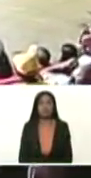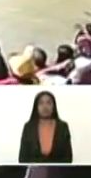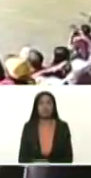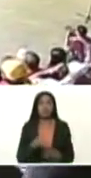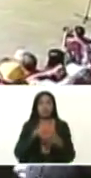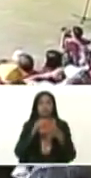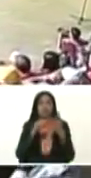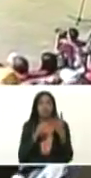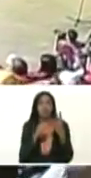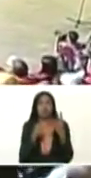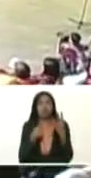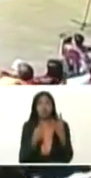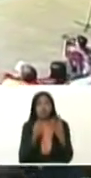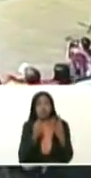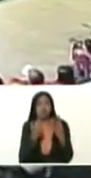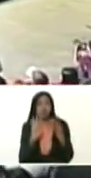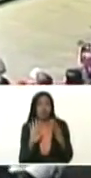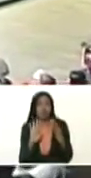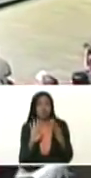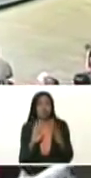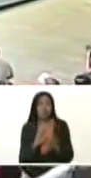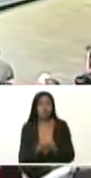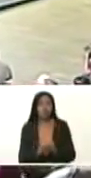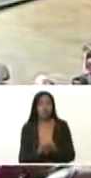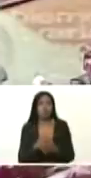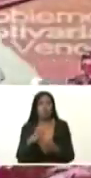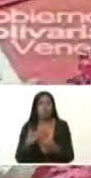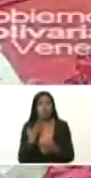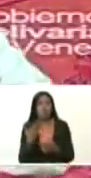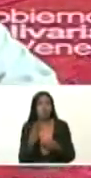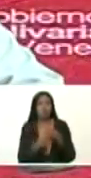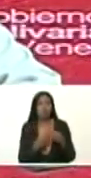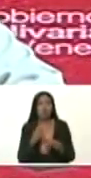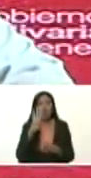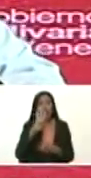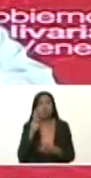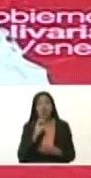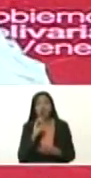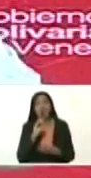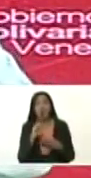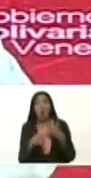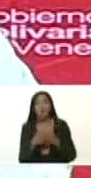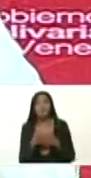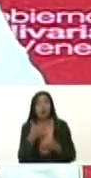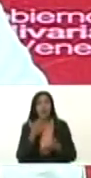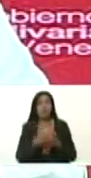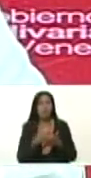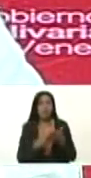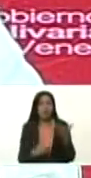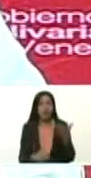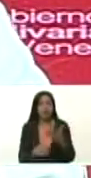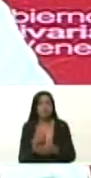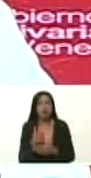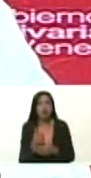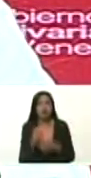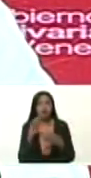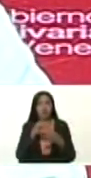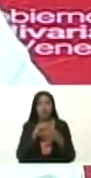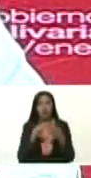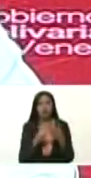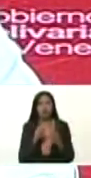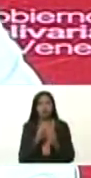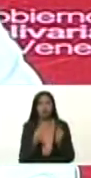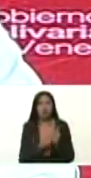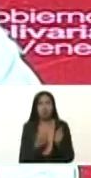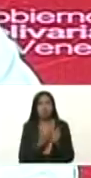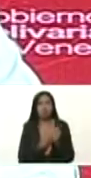4 elementos, digo yo, pudiera ser 4 o más, pero yo me atrevo a proponer 4 elementos, vicepresidenta, usted que es